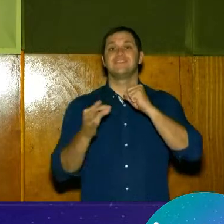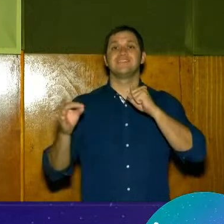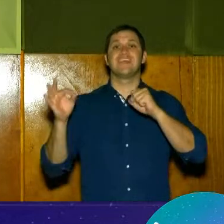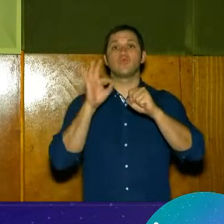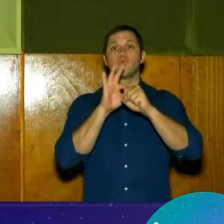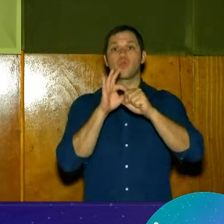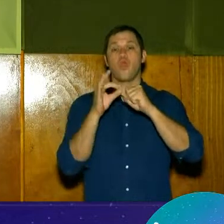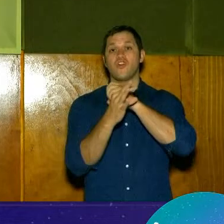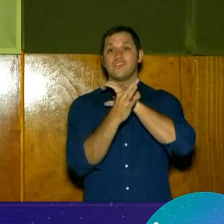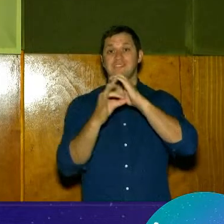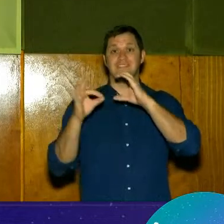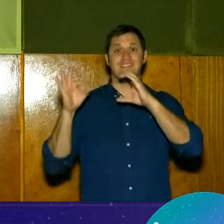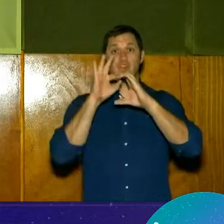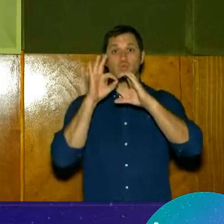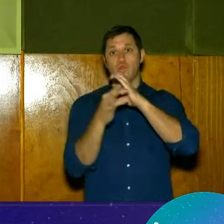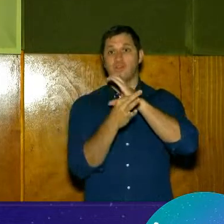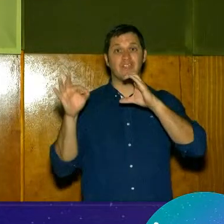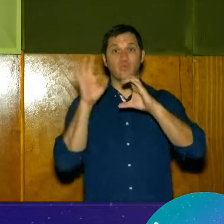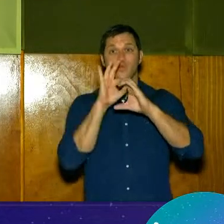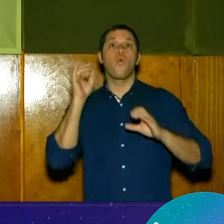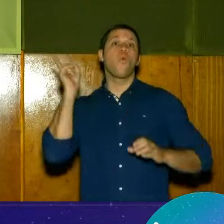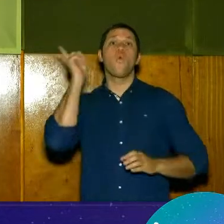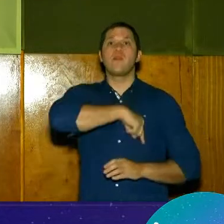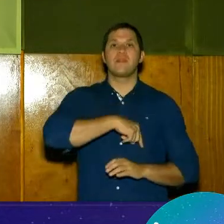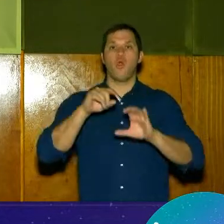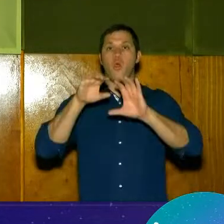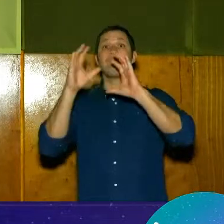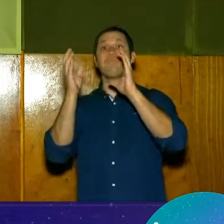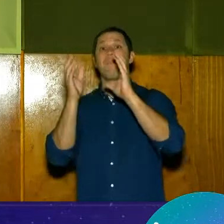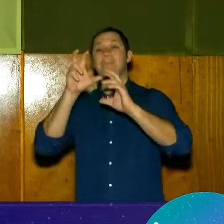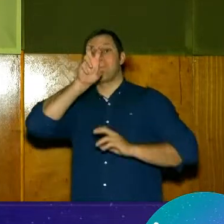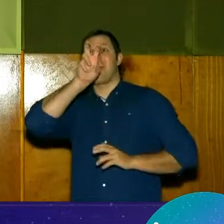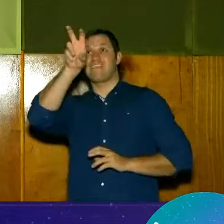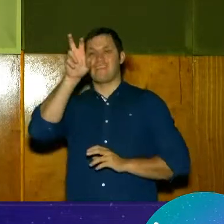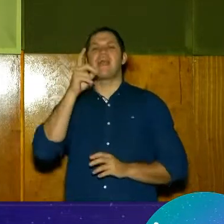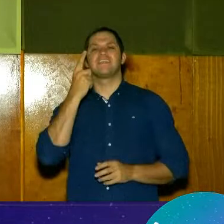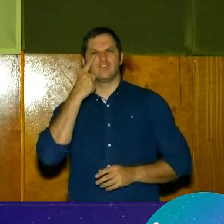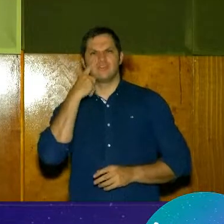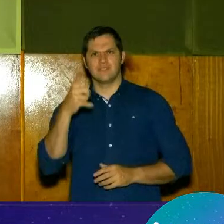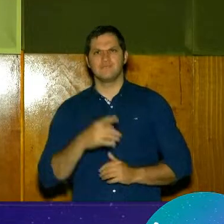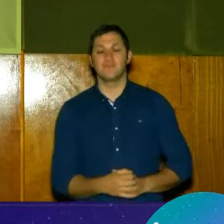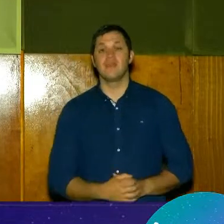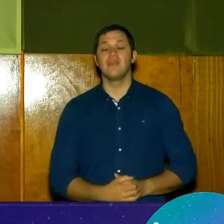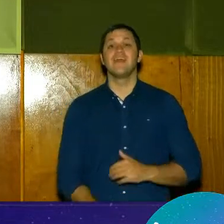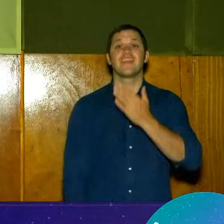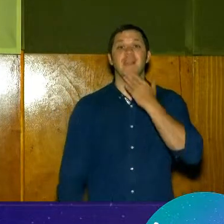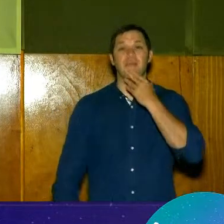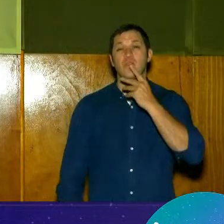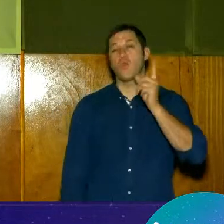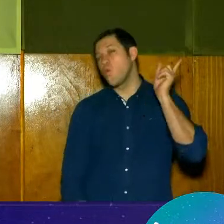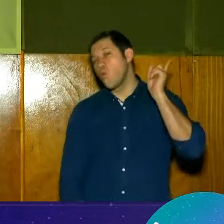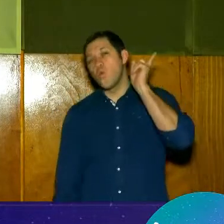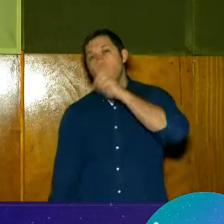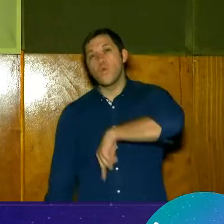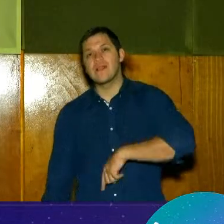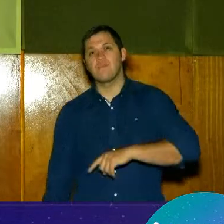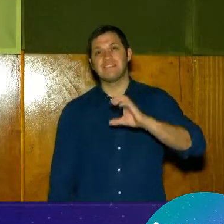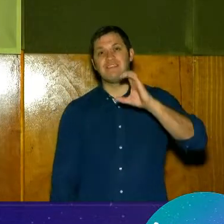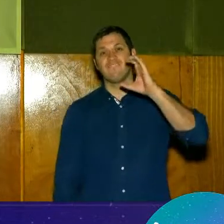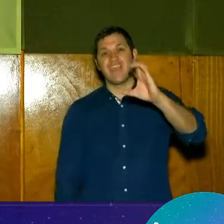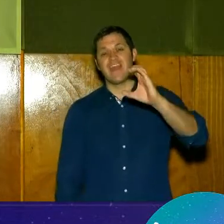y los planetas que conocían en la época que llegaban hasta saturno su turno era el único el